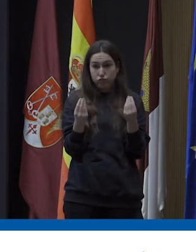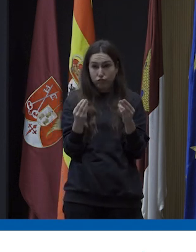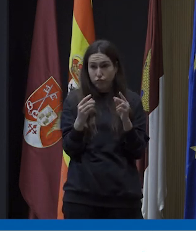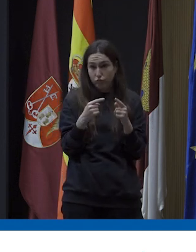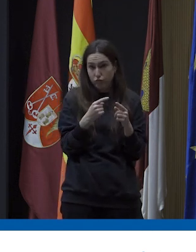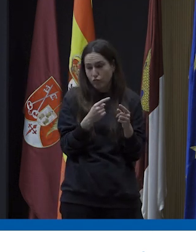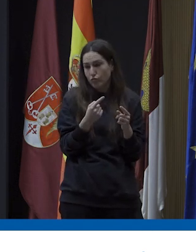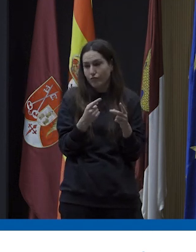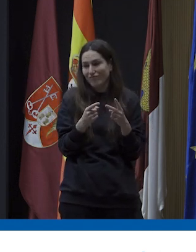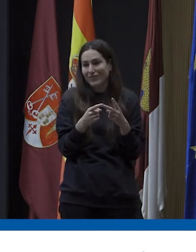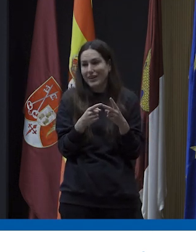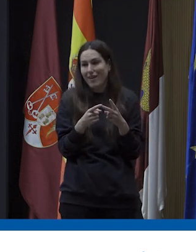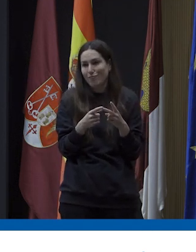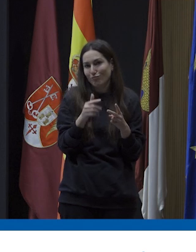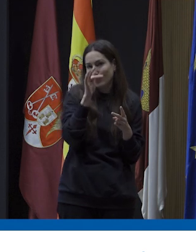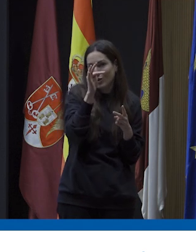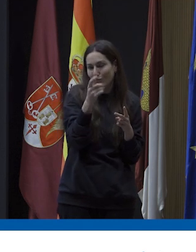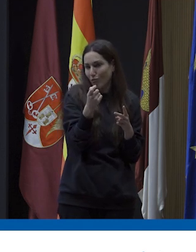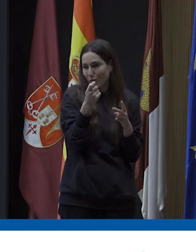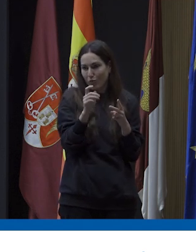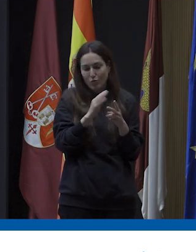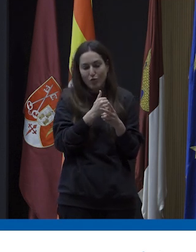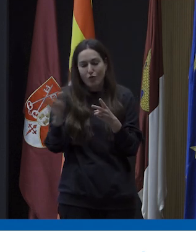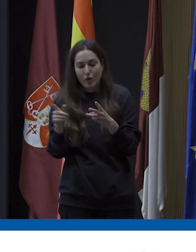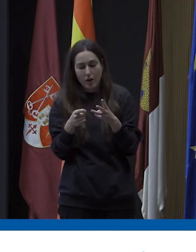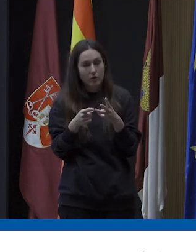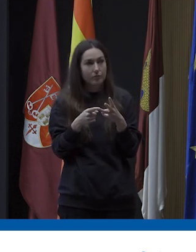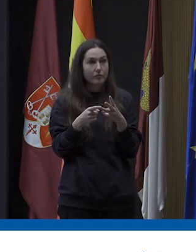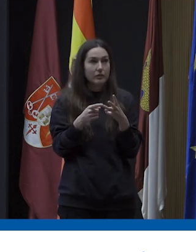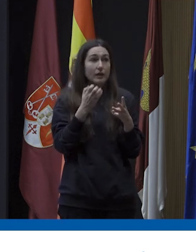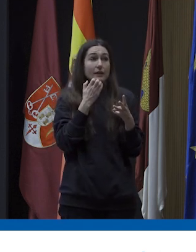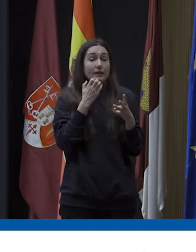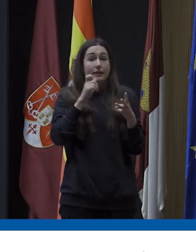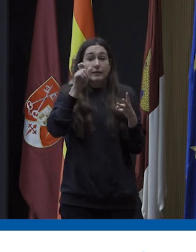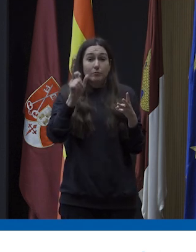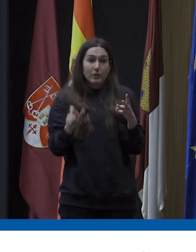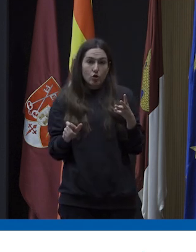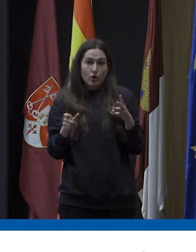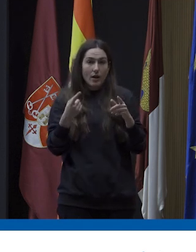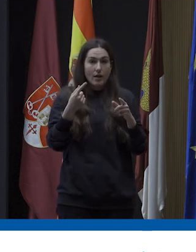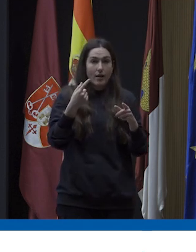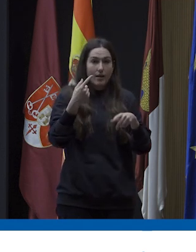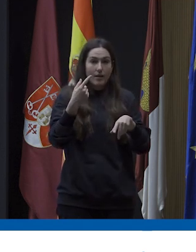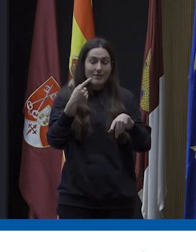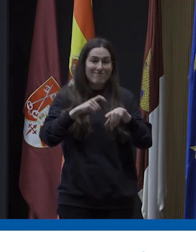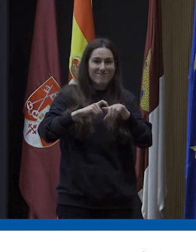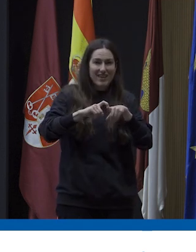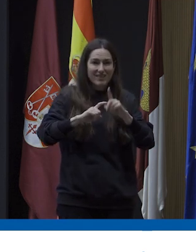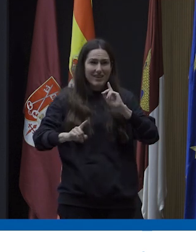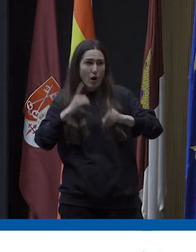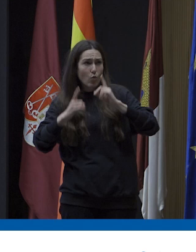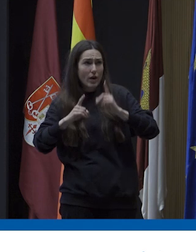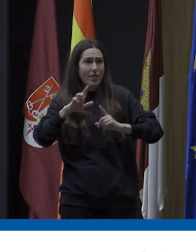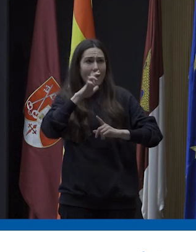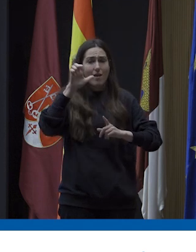era el mismo, pero el beneficio era muy pequeño. También se quedaban fuera. Si el paciente ya tenía alguna característica que aumentase su riesgo hemorrágico, haber sufrido